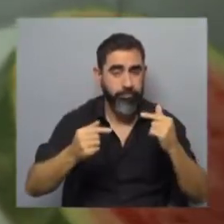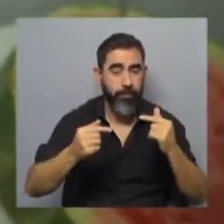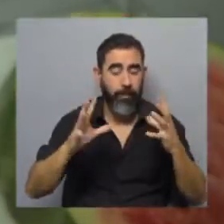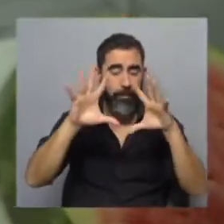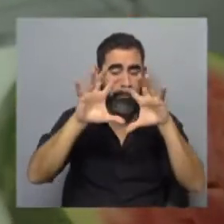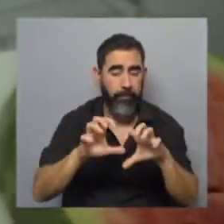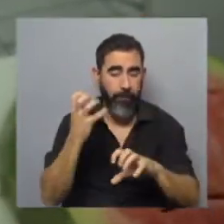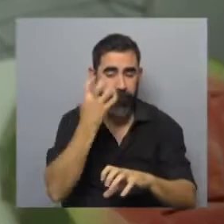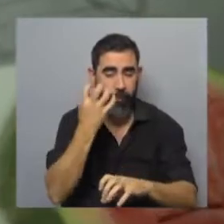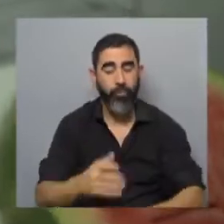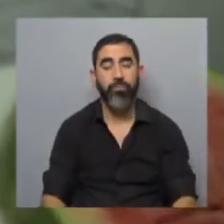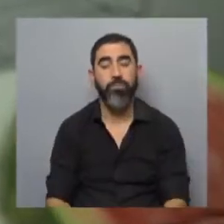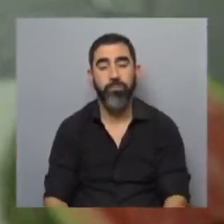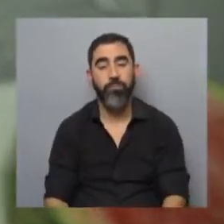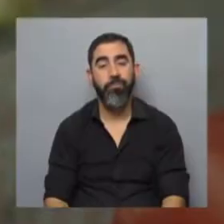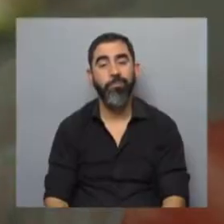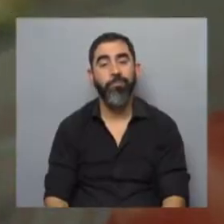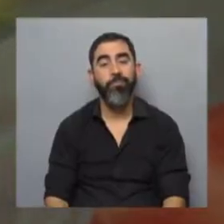deterioren.